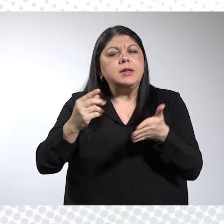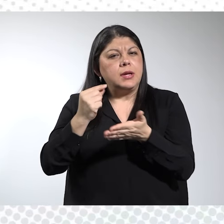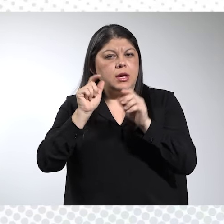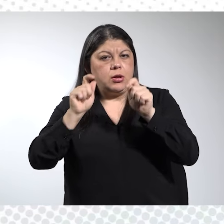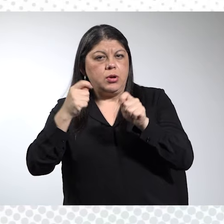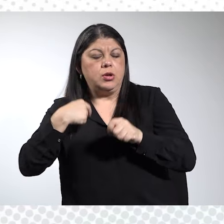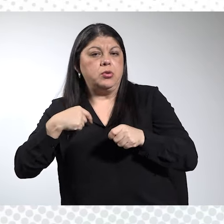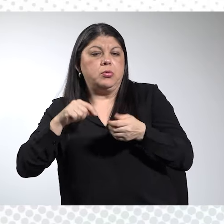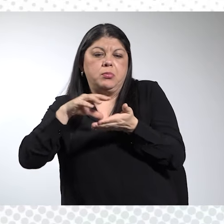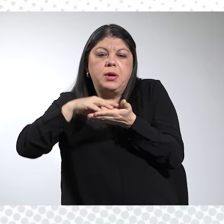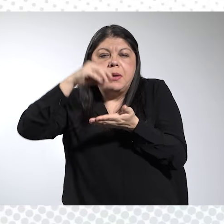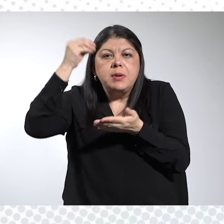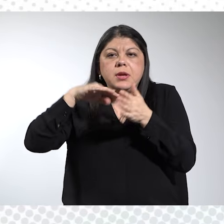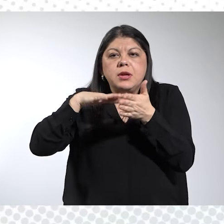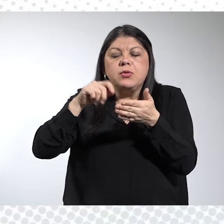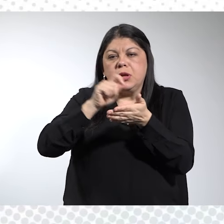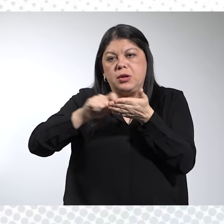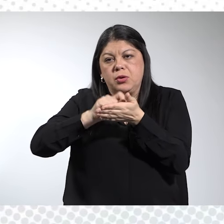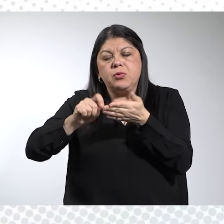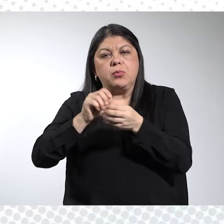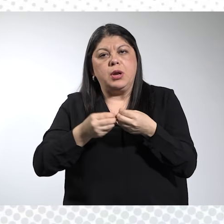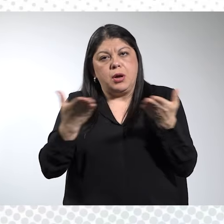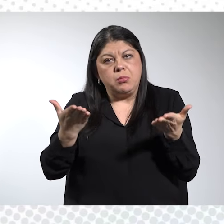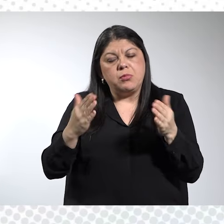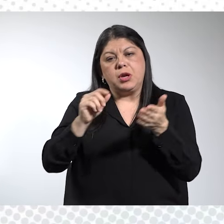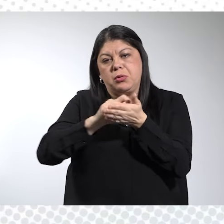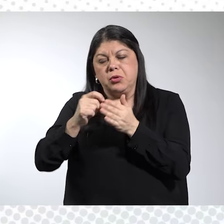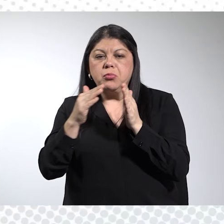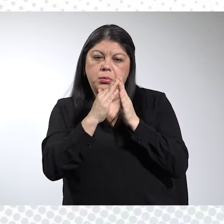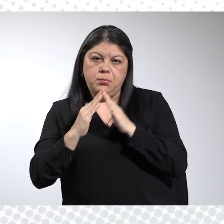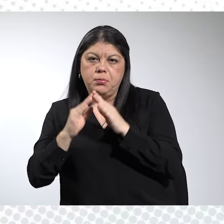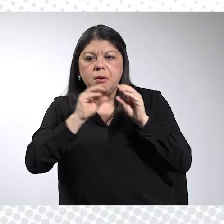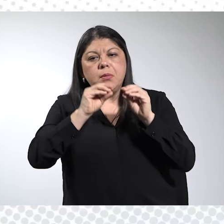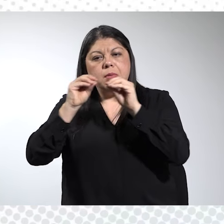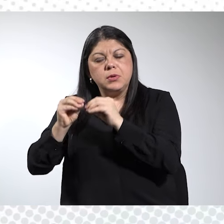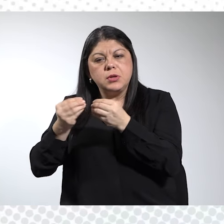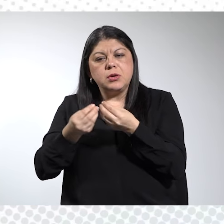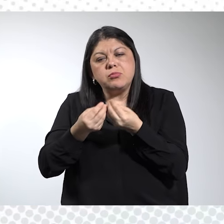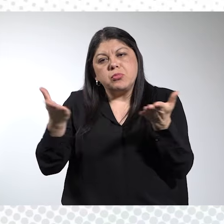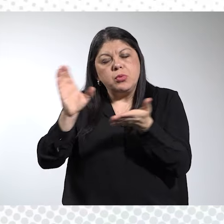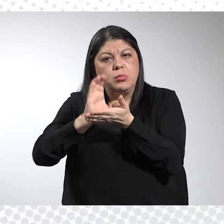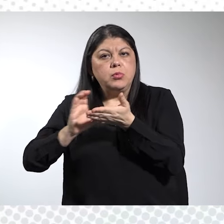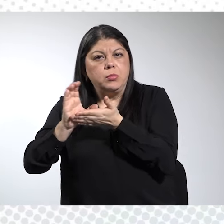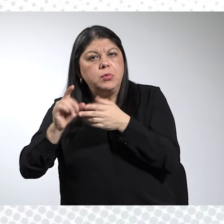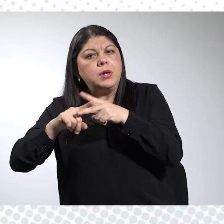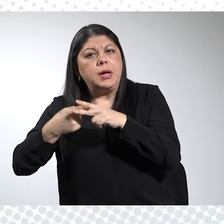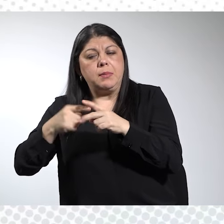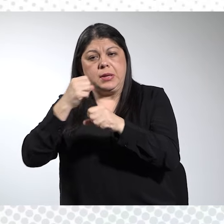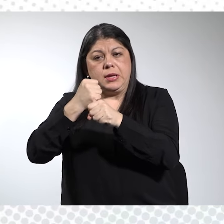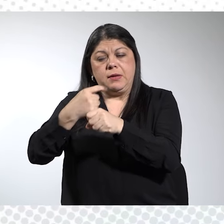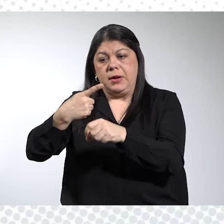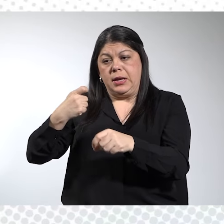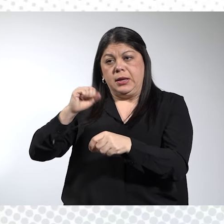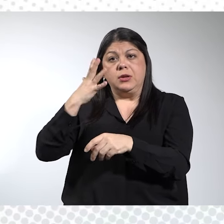Y bueno, soy hijo de la escuela pública, estuve en la escuelita de barrio, pasé a un colegio público, comencé a trabajar